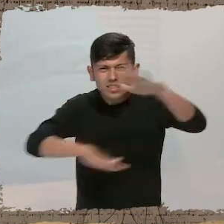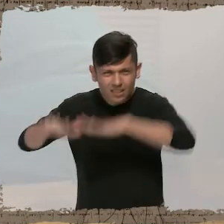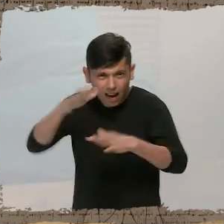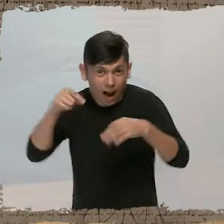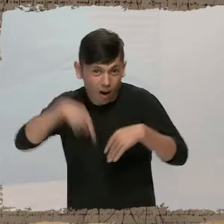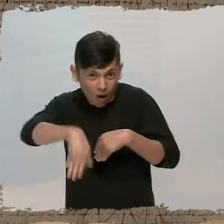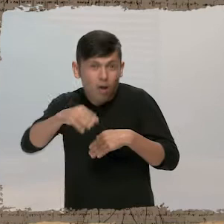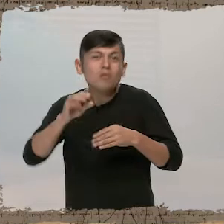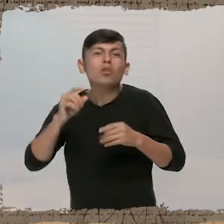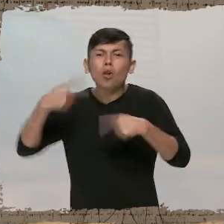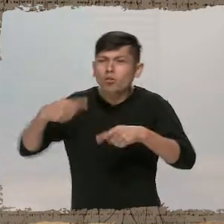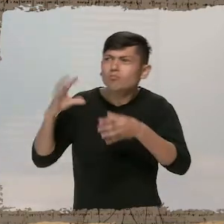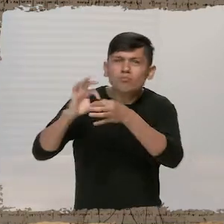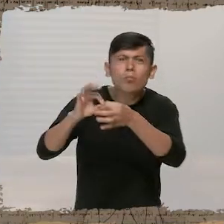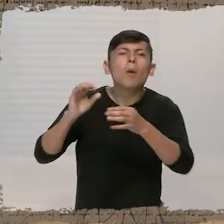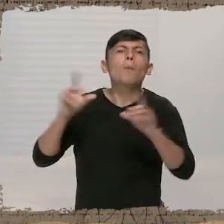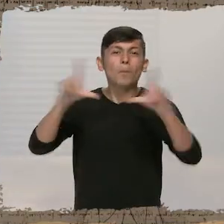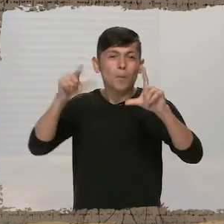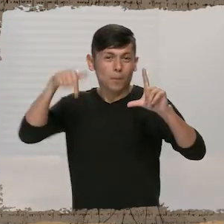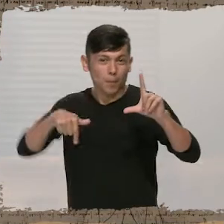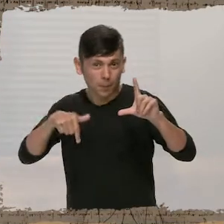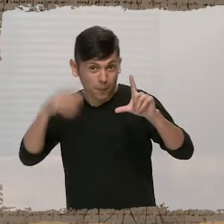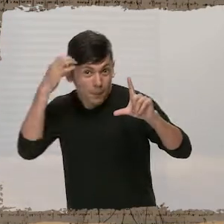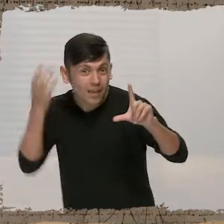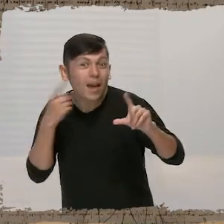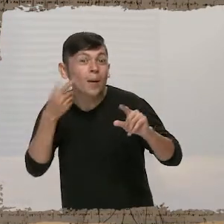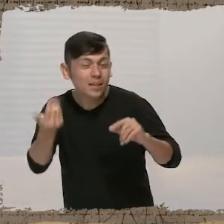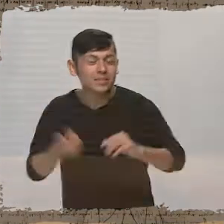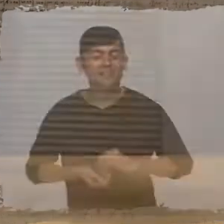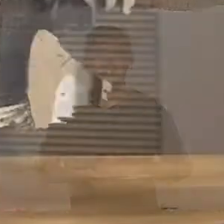preparó mi producción con lo mejor de pekín vision